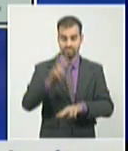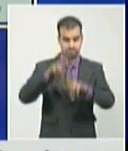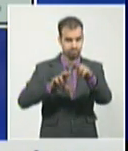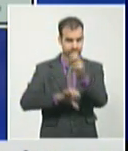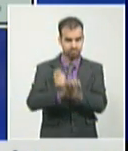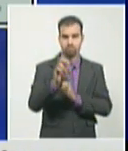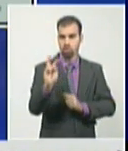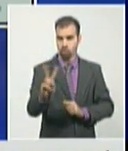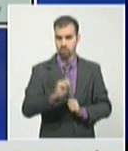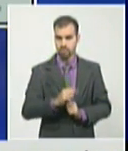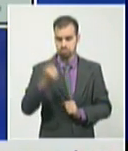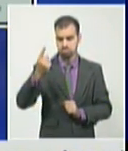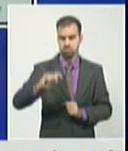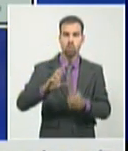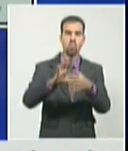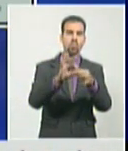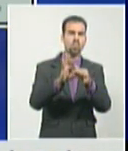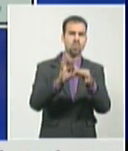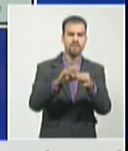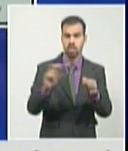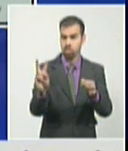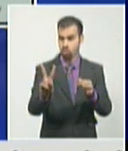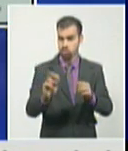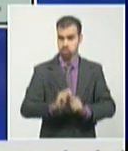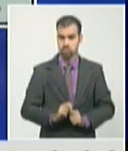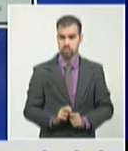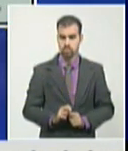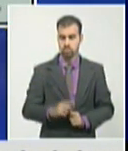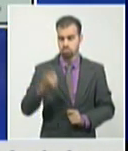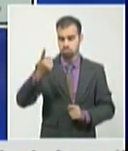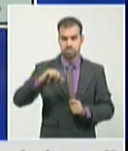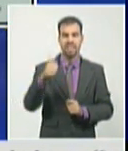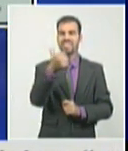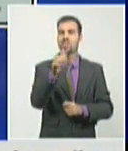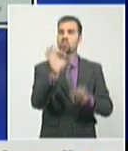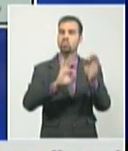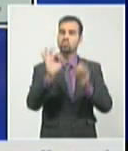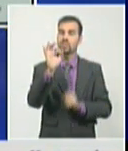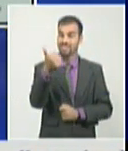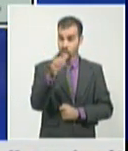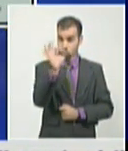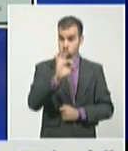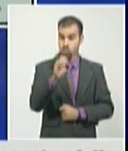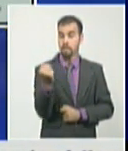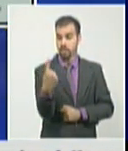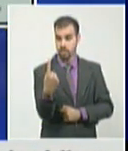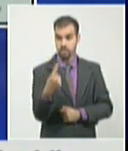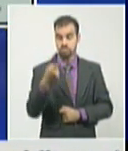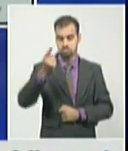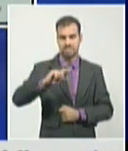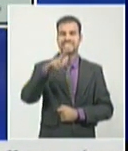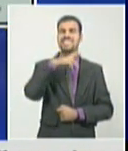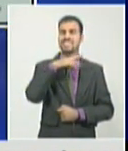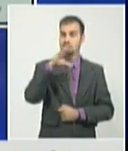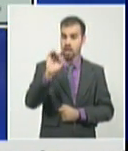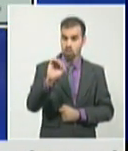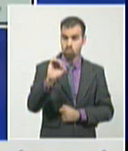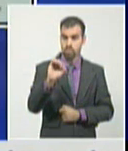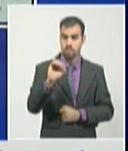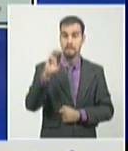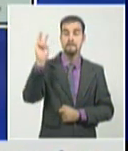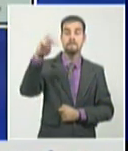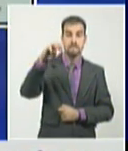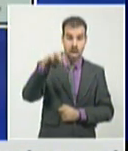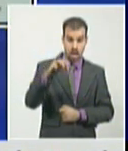guanabacoa 2 10 de octubre 1 cerro marianao 1 de cada